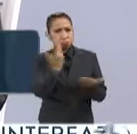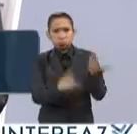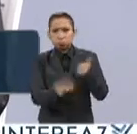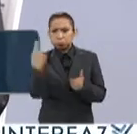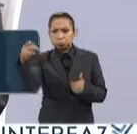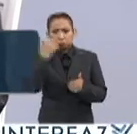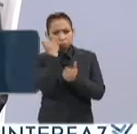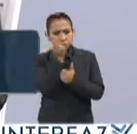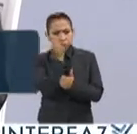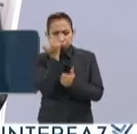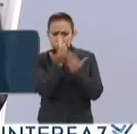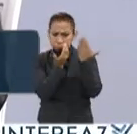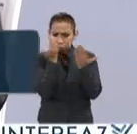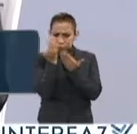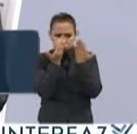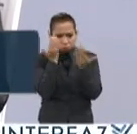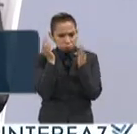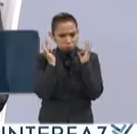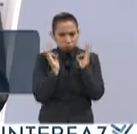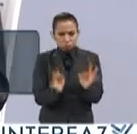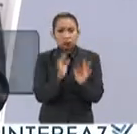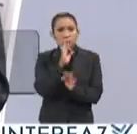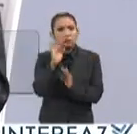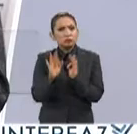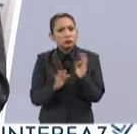sus estudios,